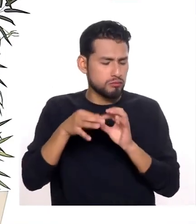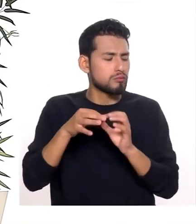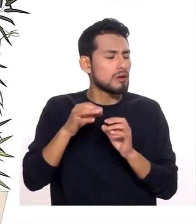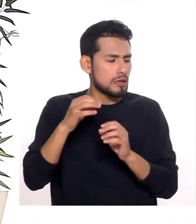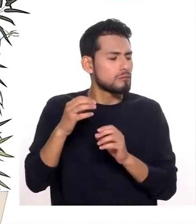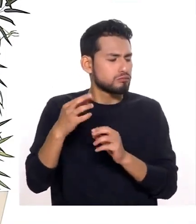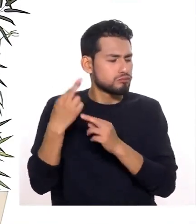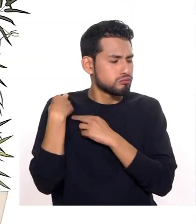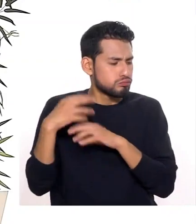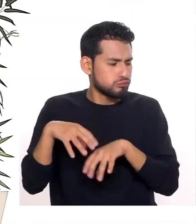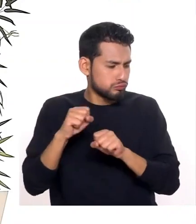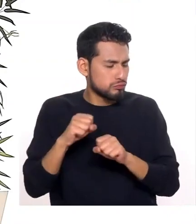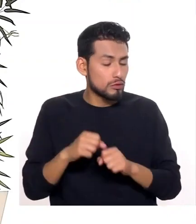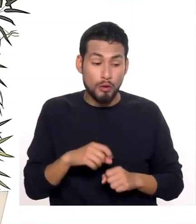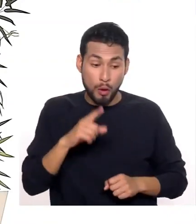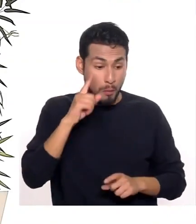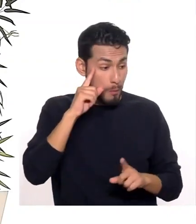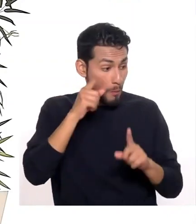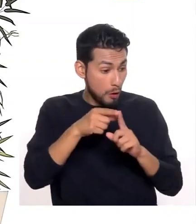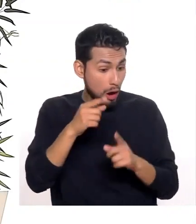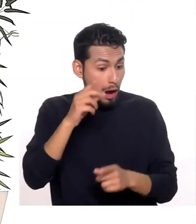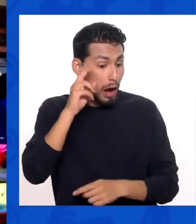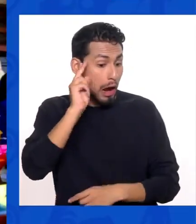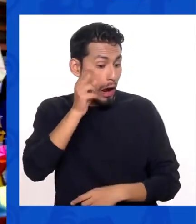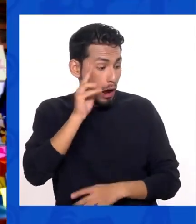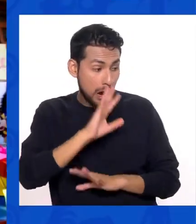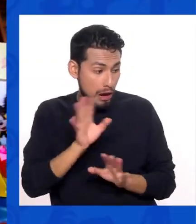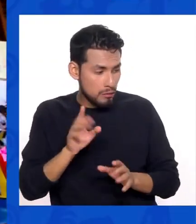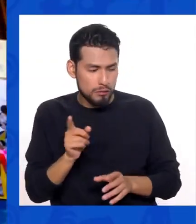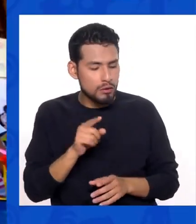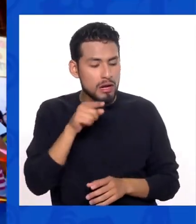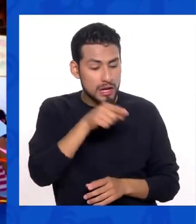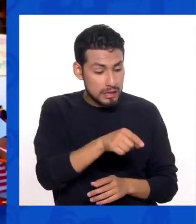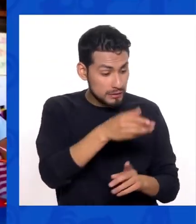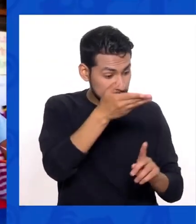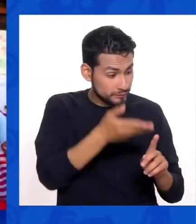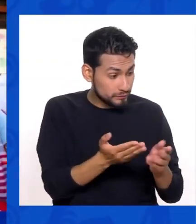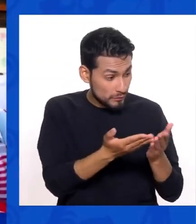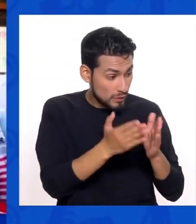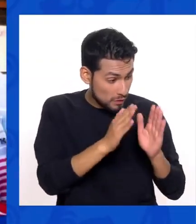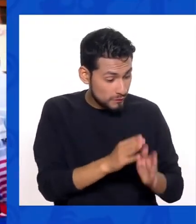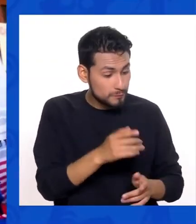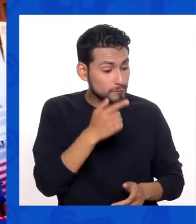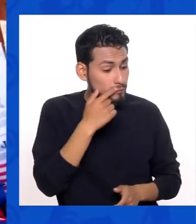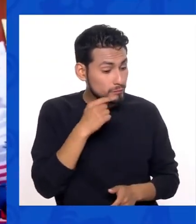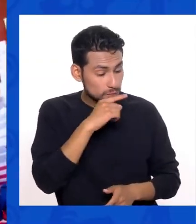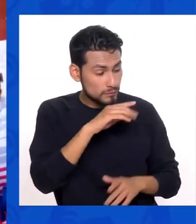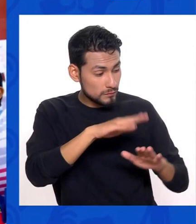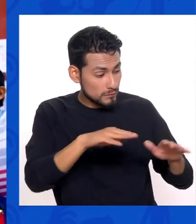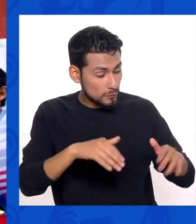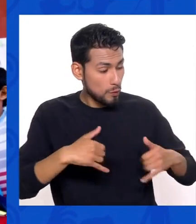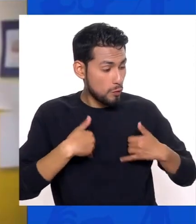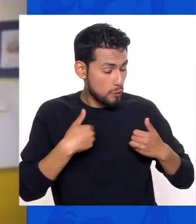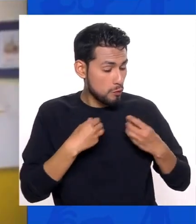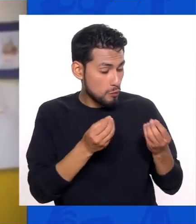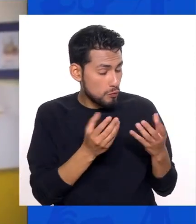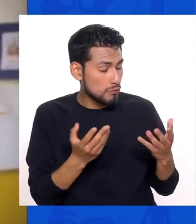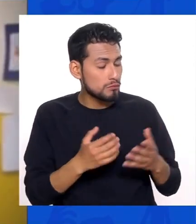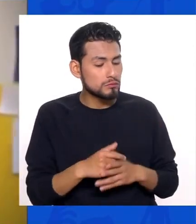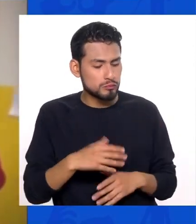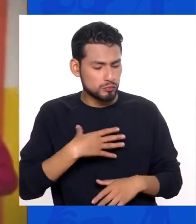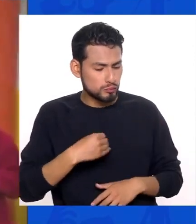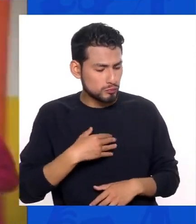lo pedagógico. Para lograr que el estudiante, el niño, joven, la niña,